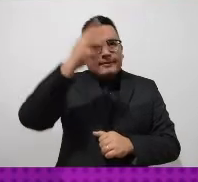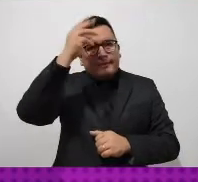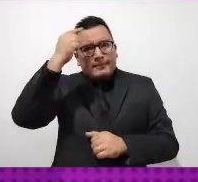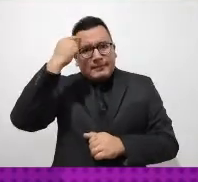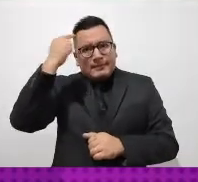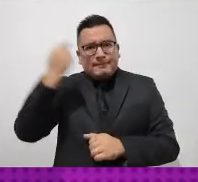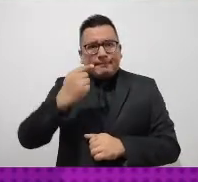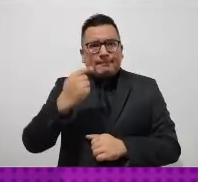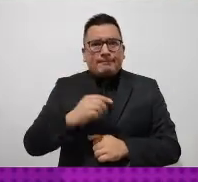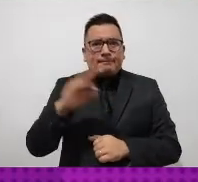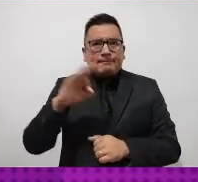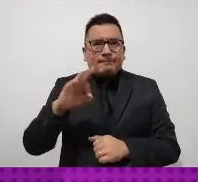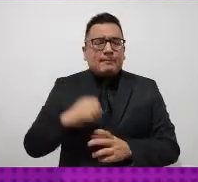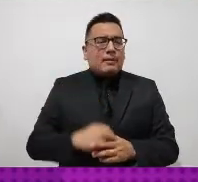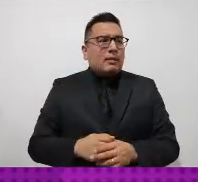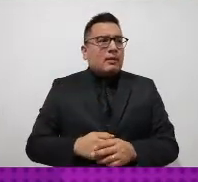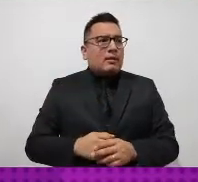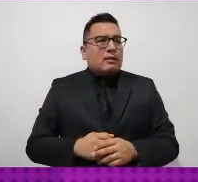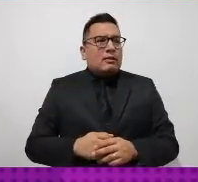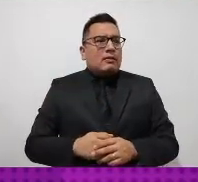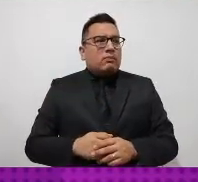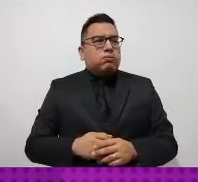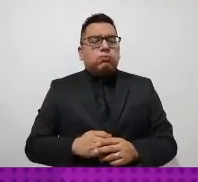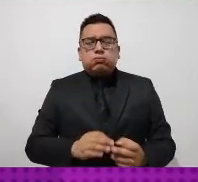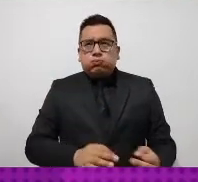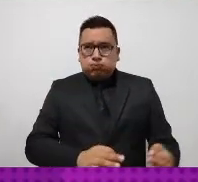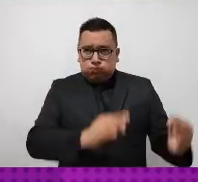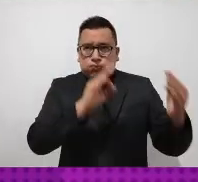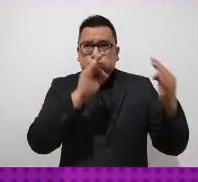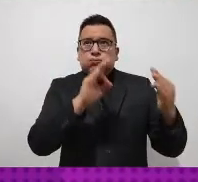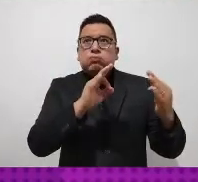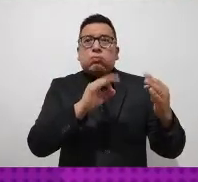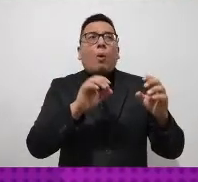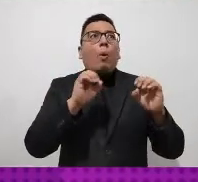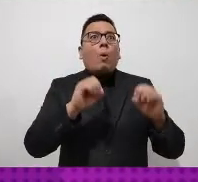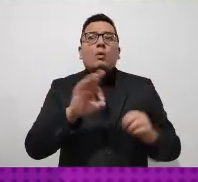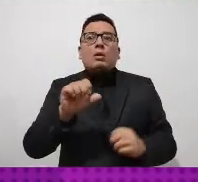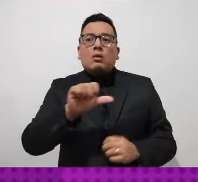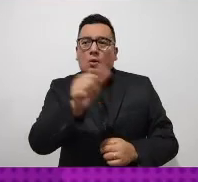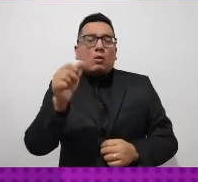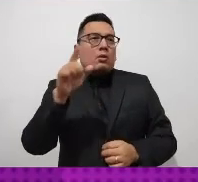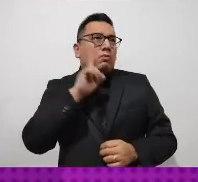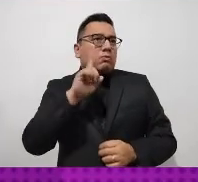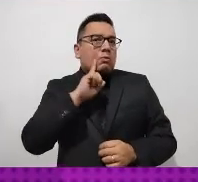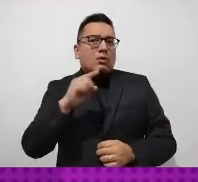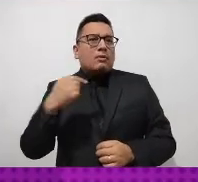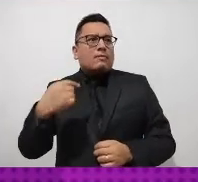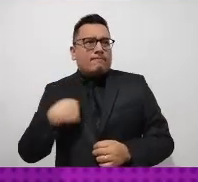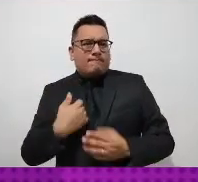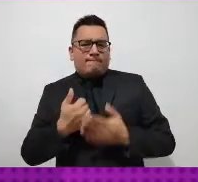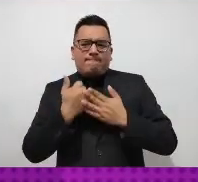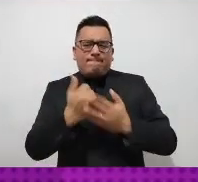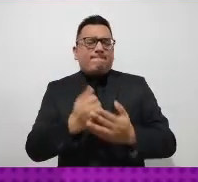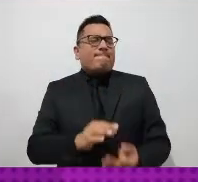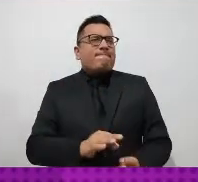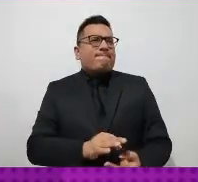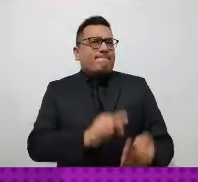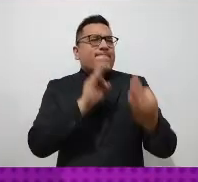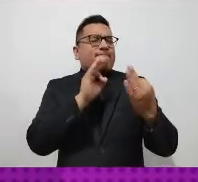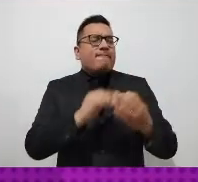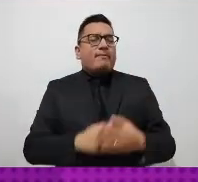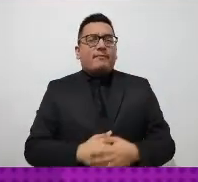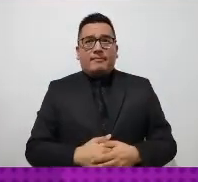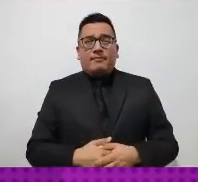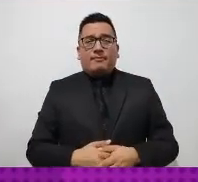hacer frente tanto por cuenta propia como para ayudar a otras mujeres que se encuentran en el mismo contexto